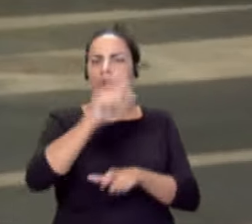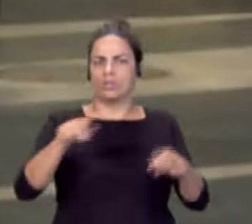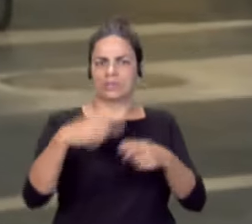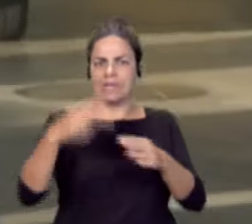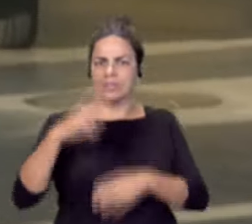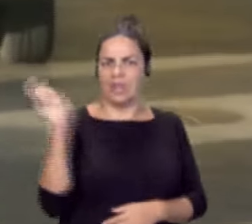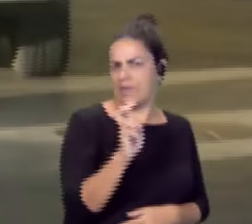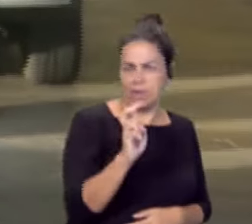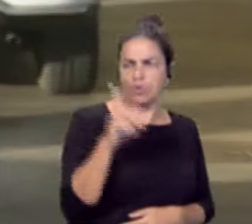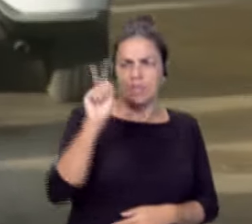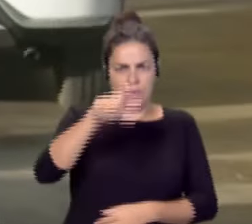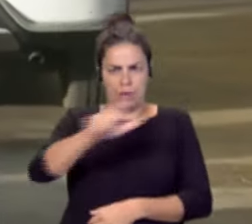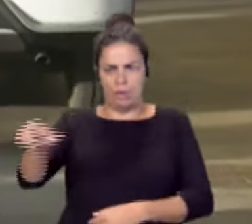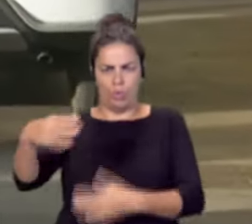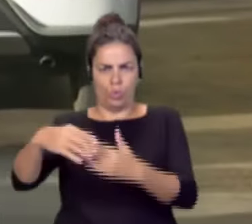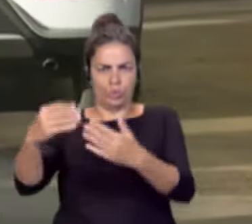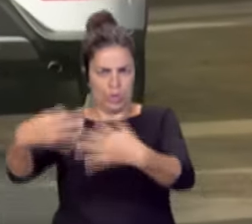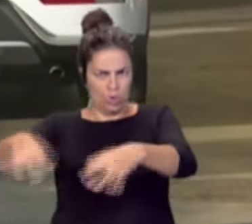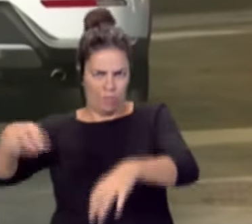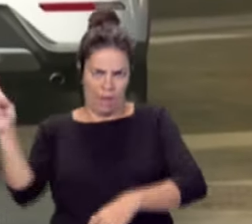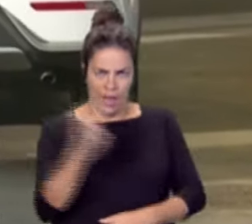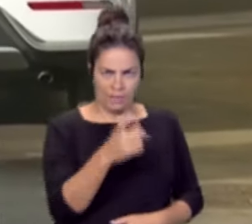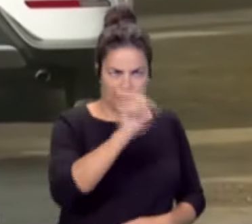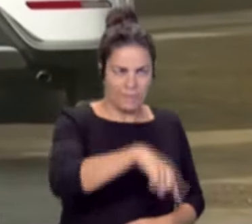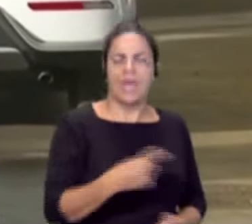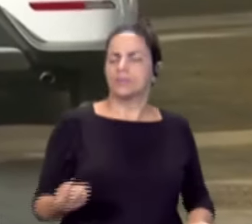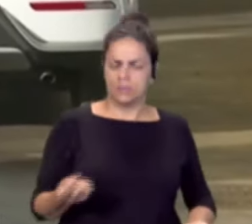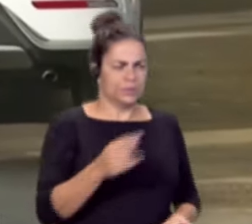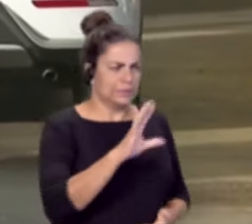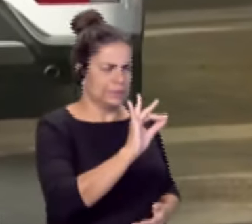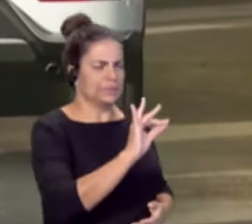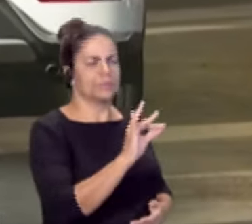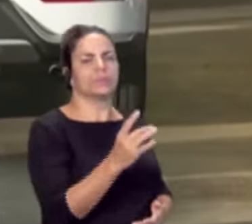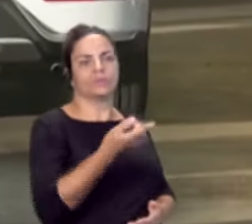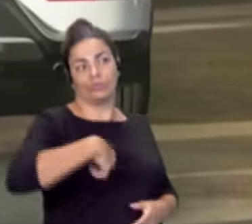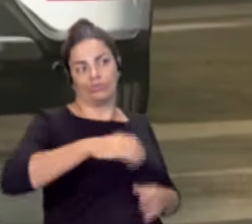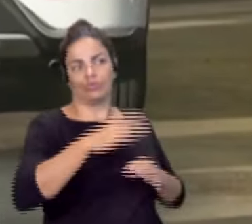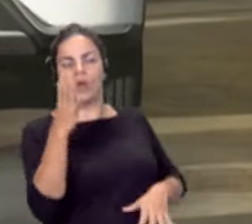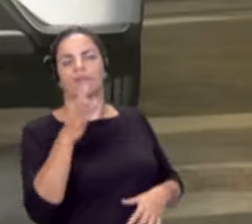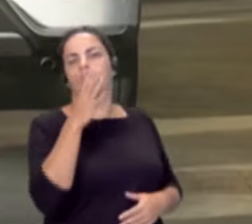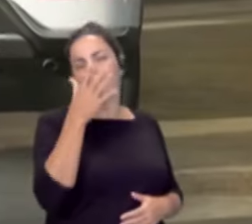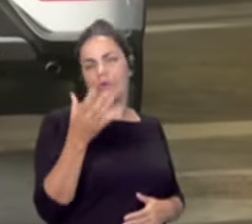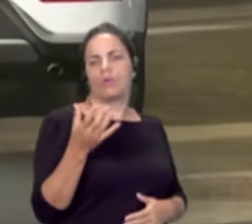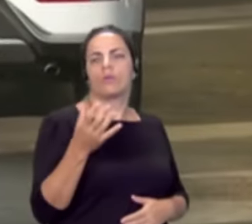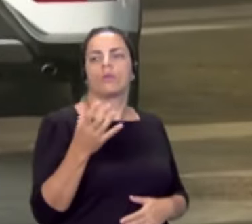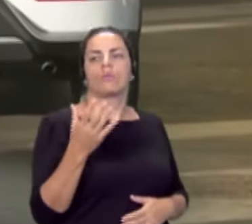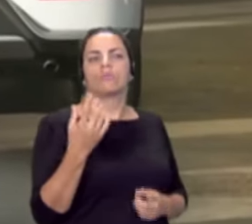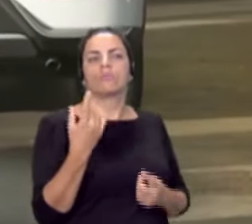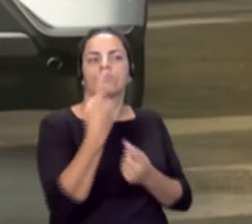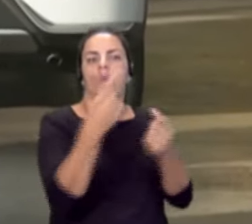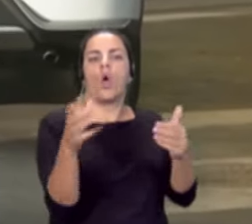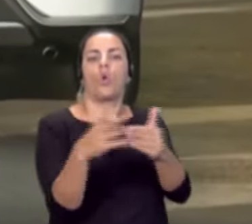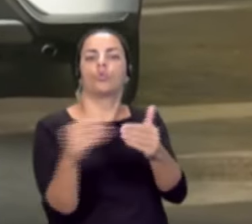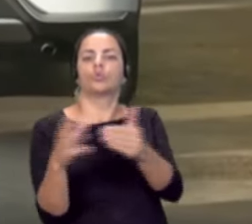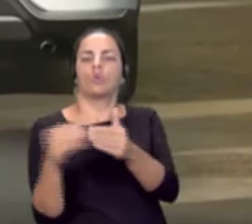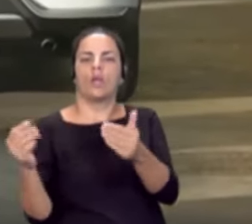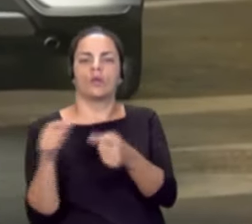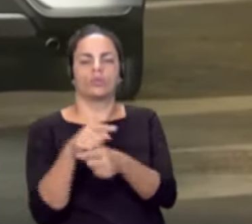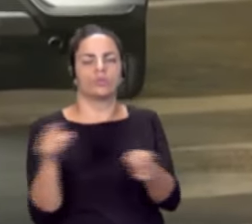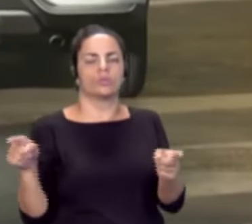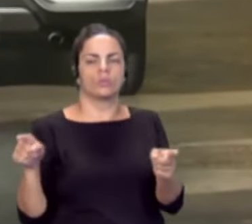usuarios, digamos, normales, ¿no? Efectivamente, tenemos la suerte de que tenemos una serie de usuarios que son de una